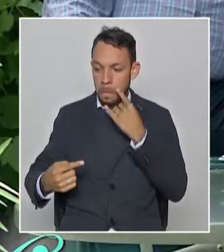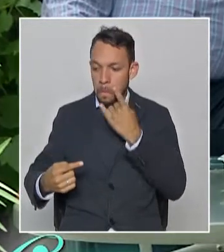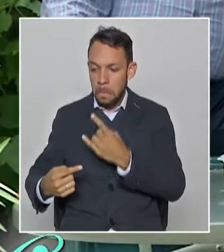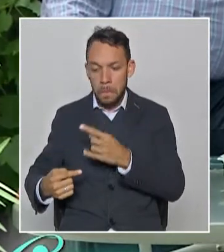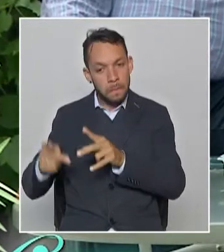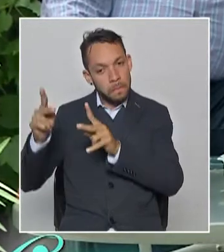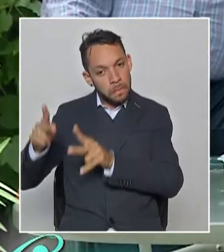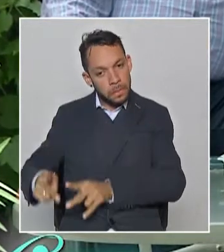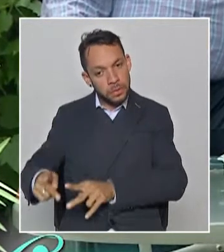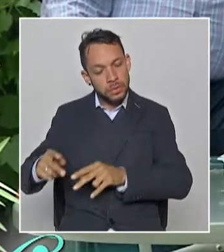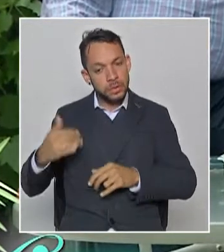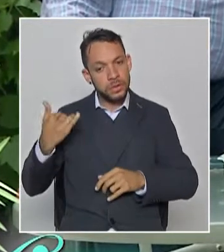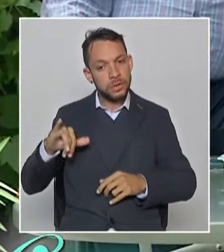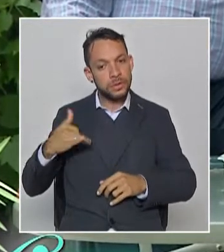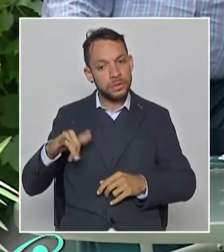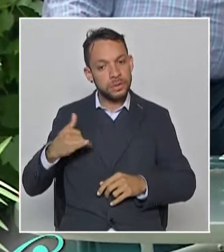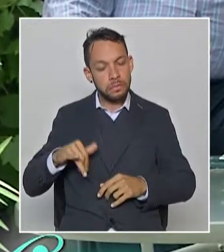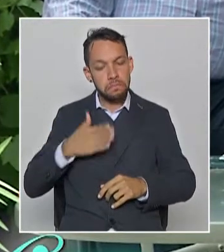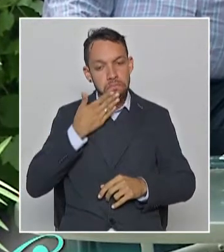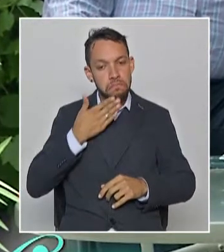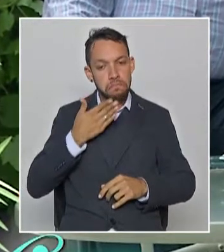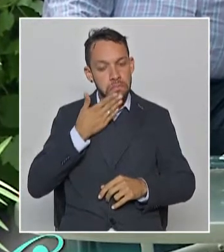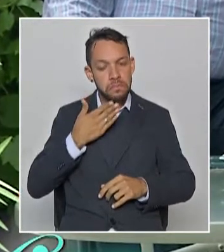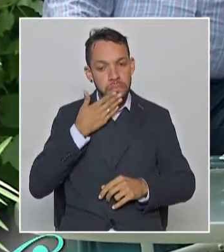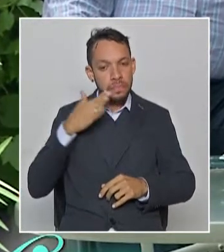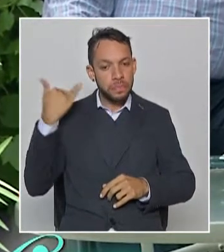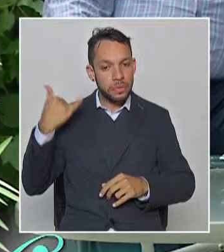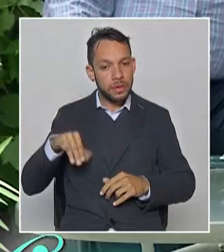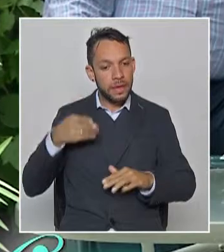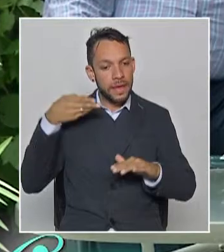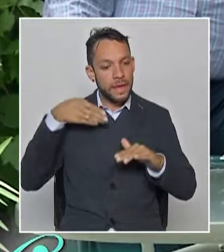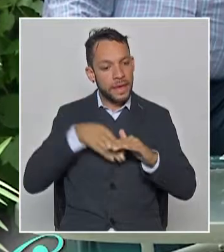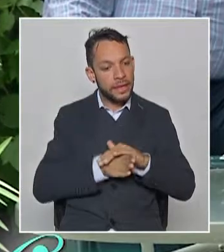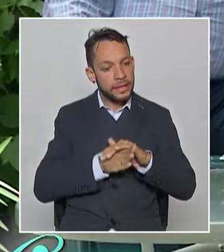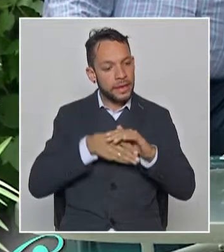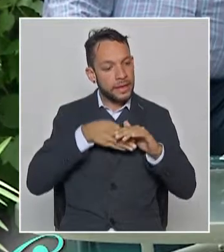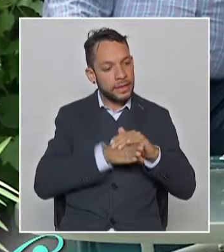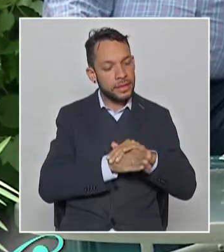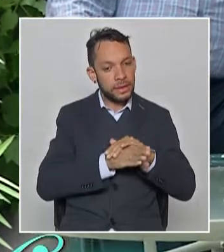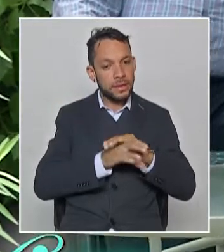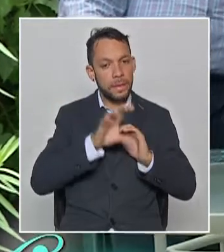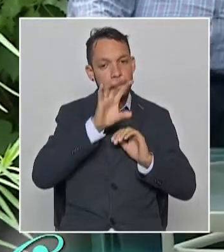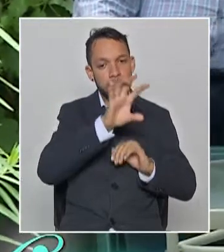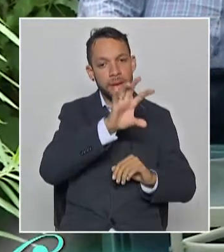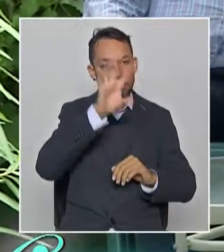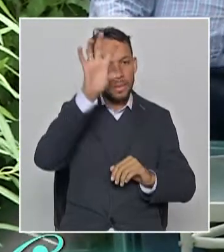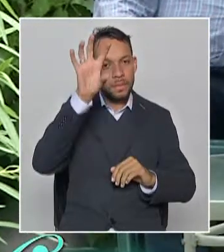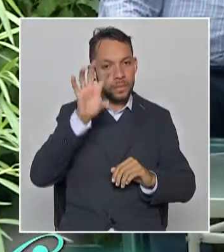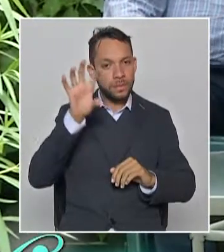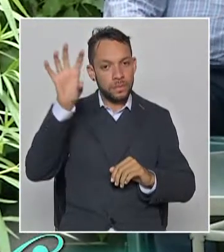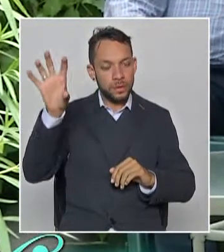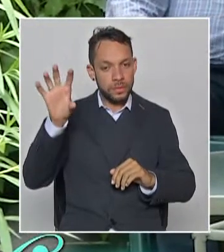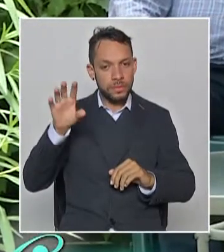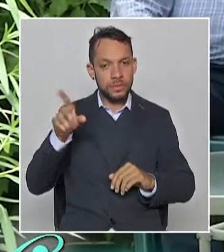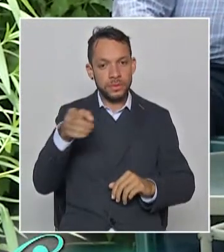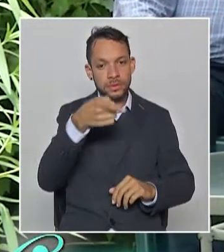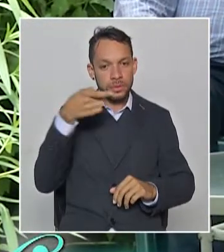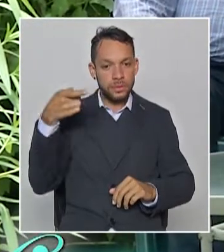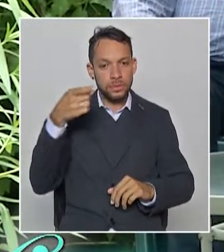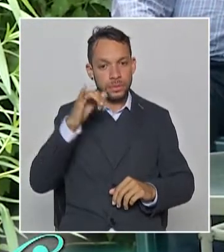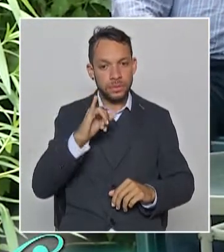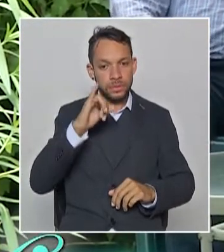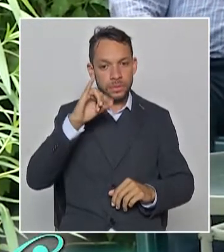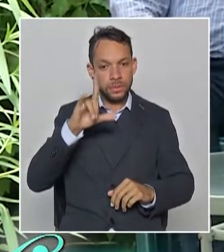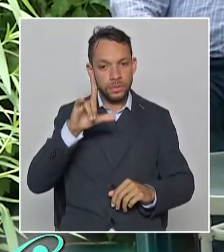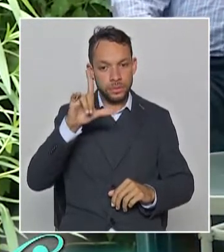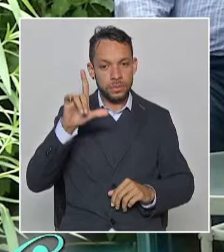paciente que ha tenido la fortuna de pasar fronteras y estar en muchos países. Él es ingeniero, Guillermo Betancourt, y él